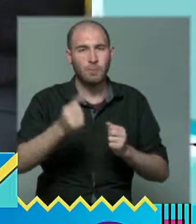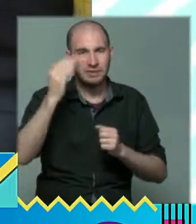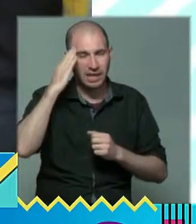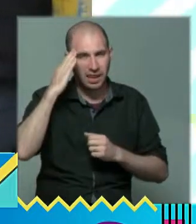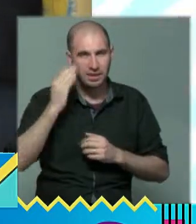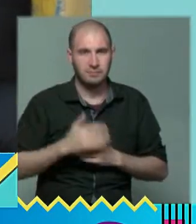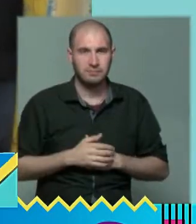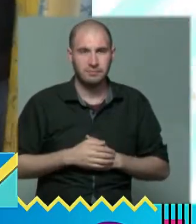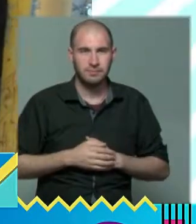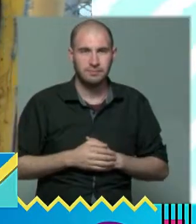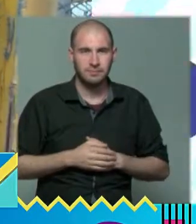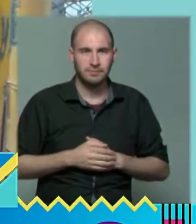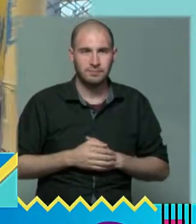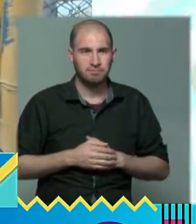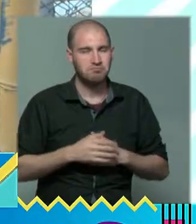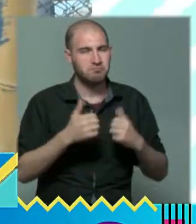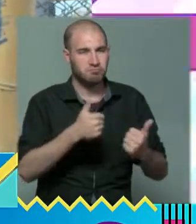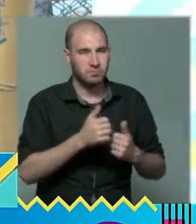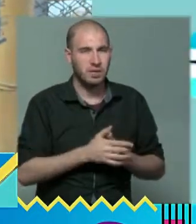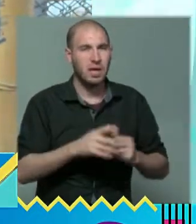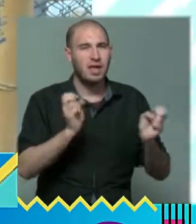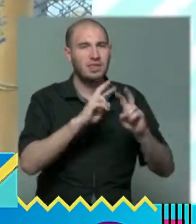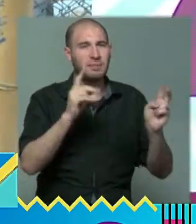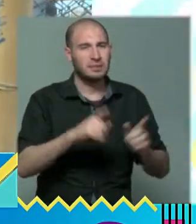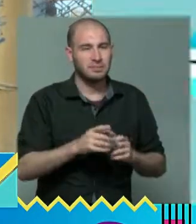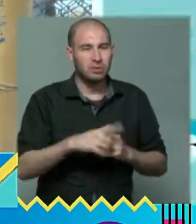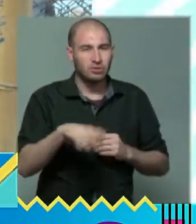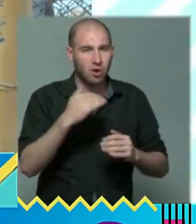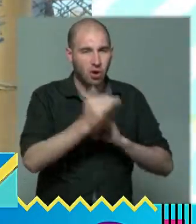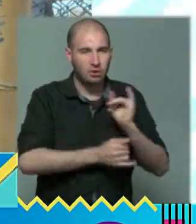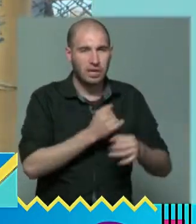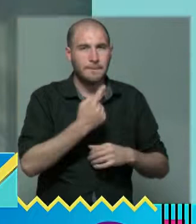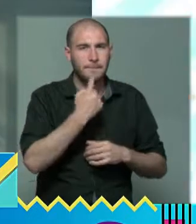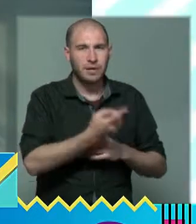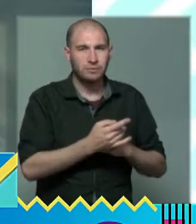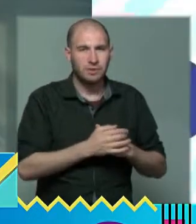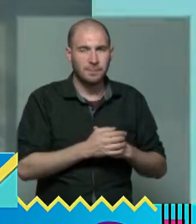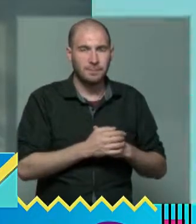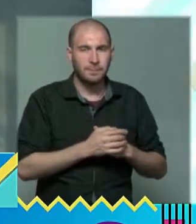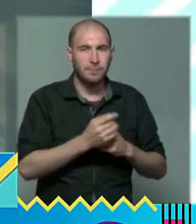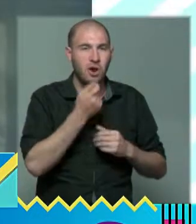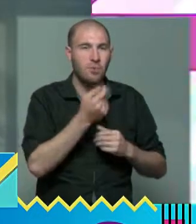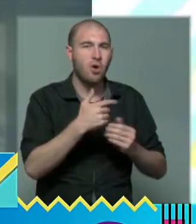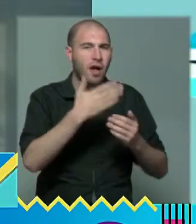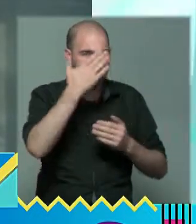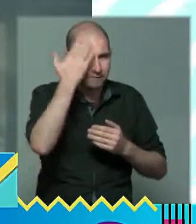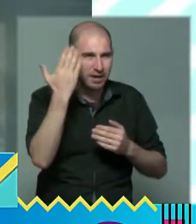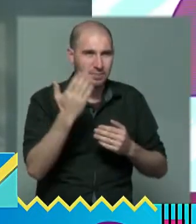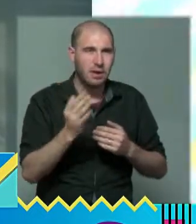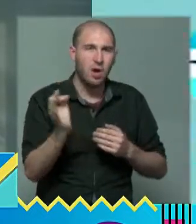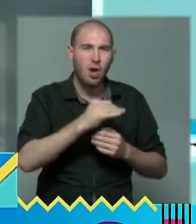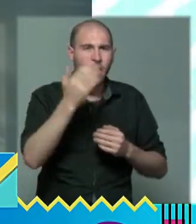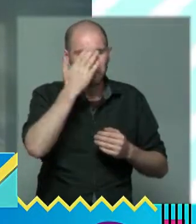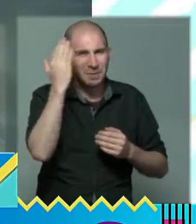¿Sí? Bien, este es un tema también de que queríamos abordar, preguntarte si es por ahí una patología, una